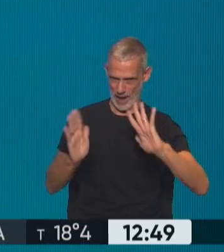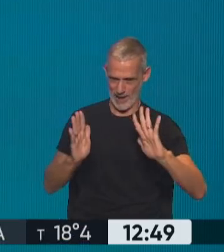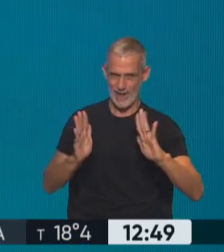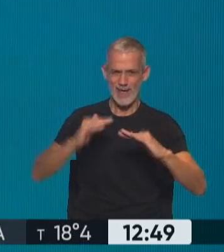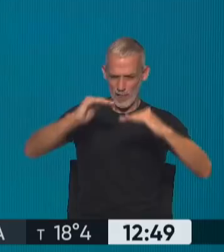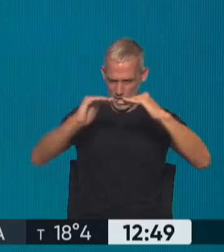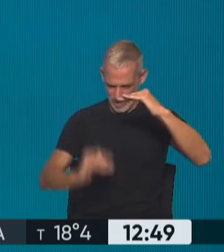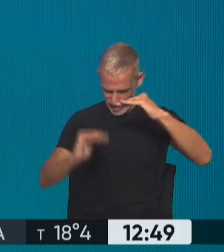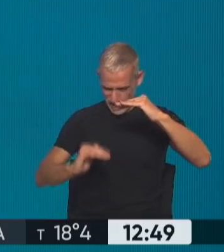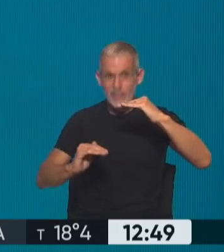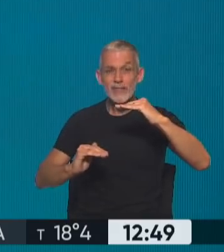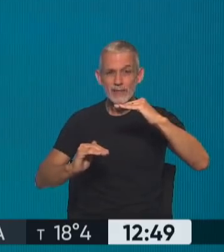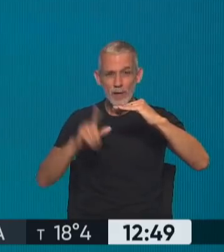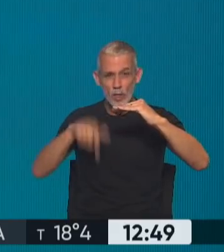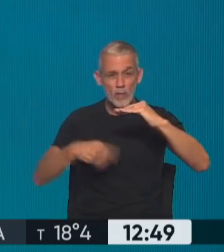Las desigualdades